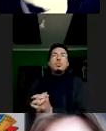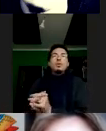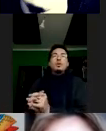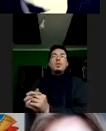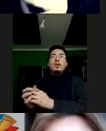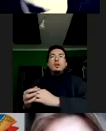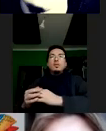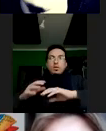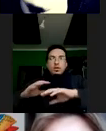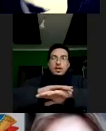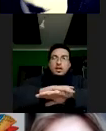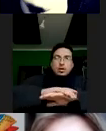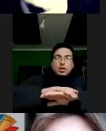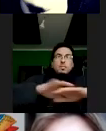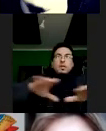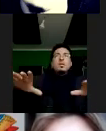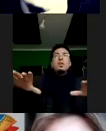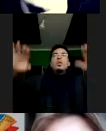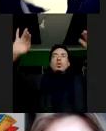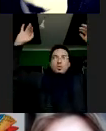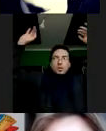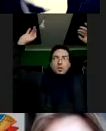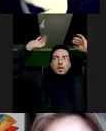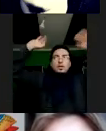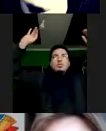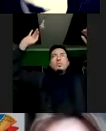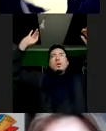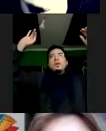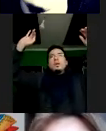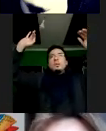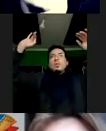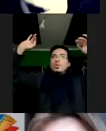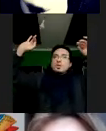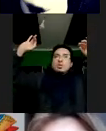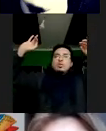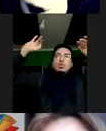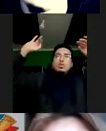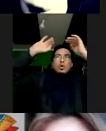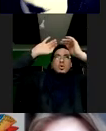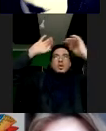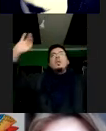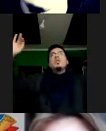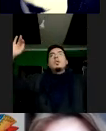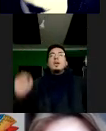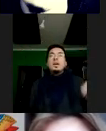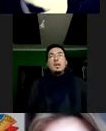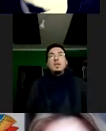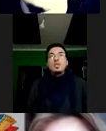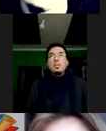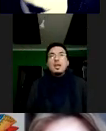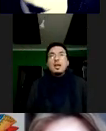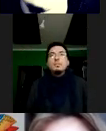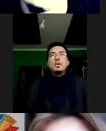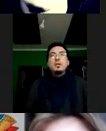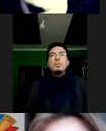viendo cómo el plano de corte hizo un corte tanto en el piso como también en la techumbre. Estamos conociendo todo el interior, que de